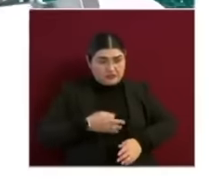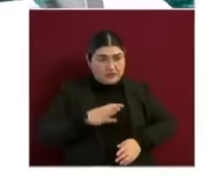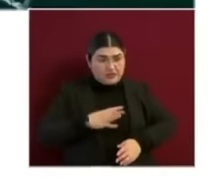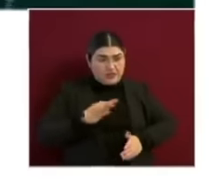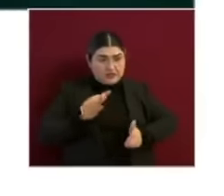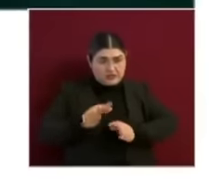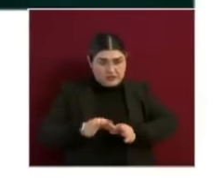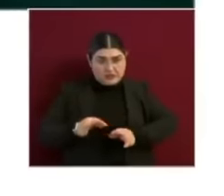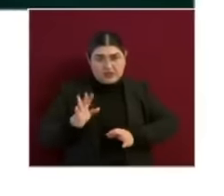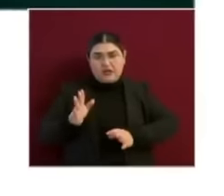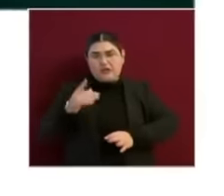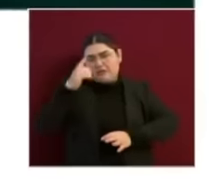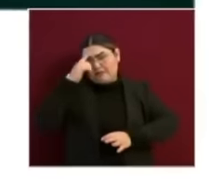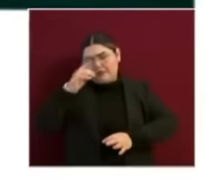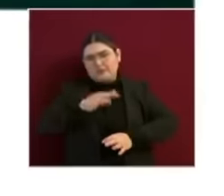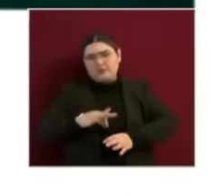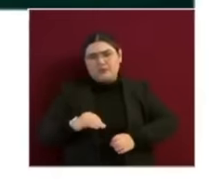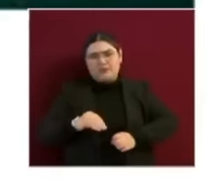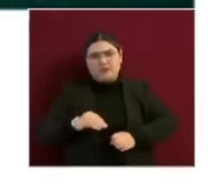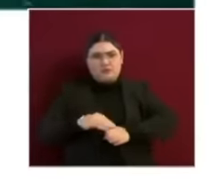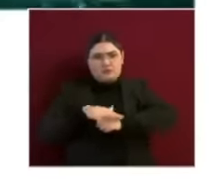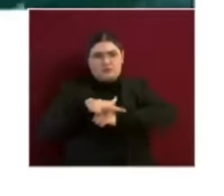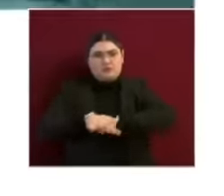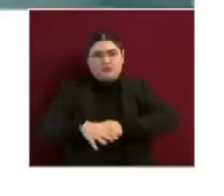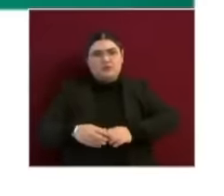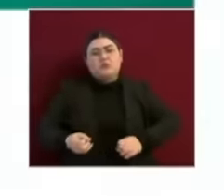manifestación de impacto